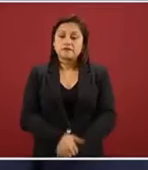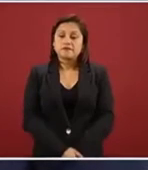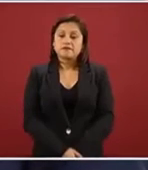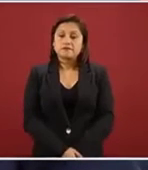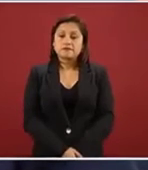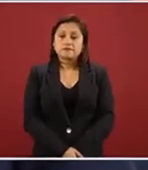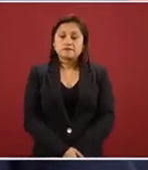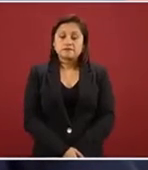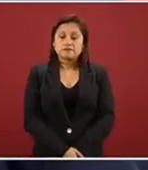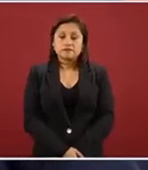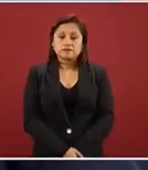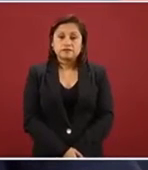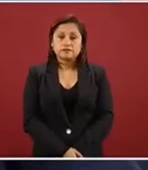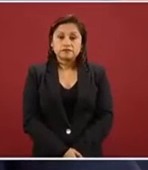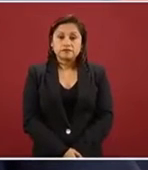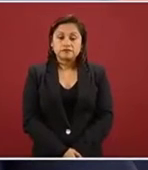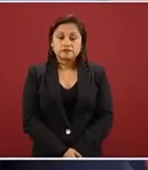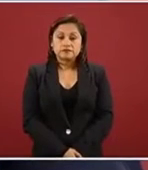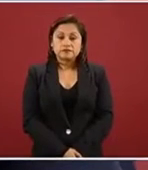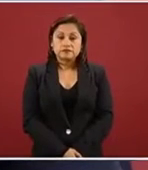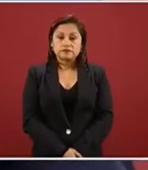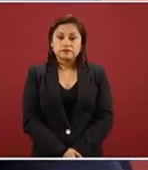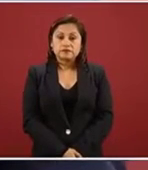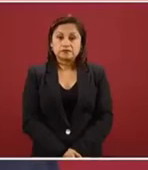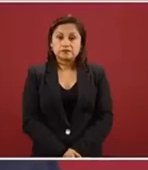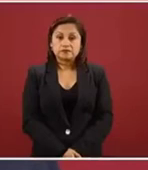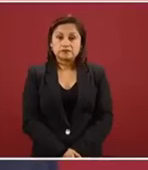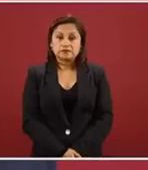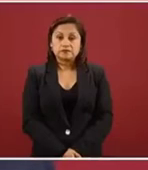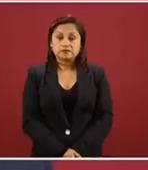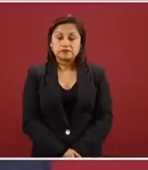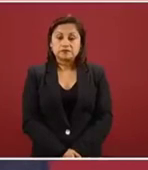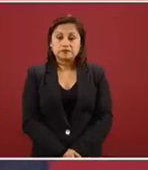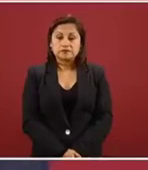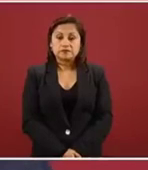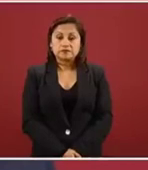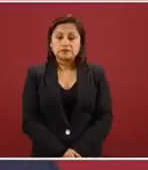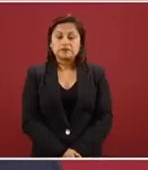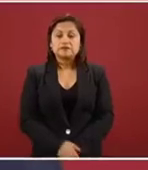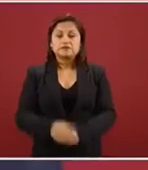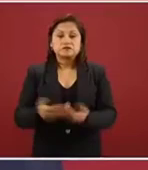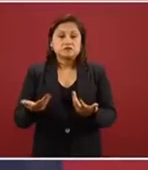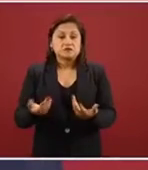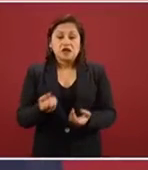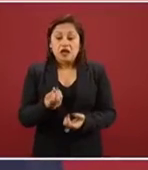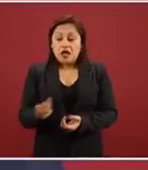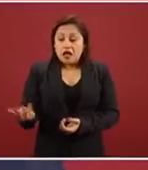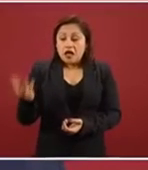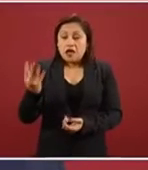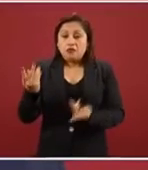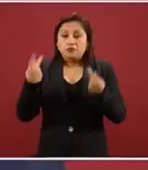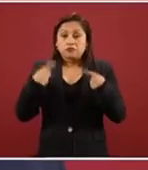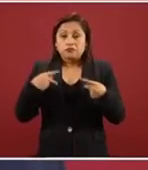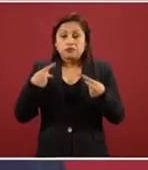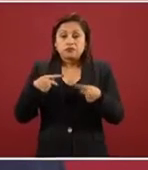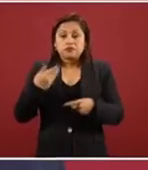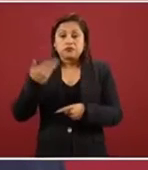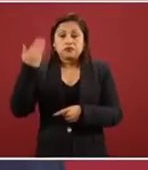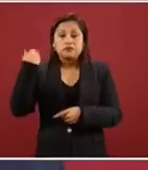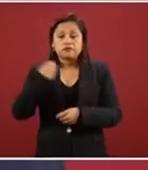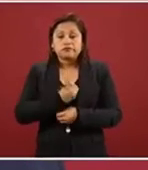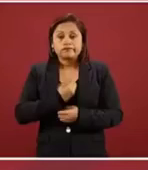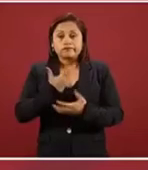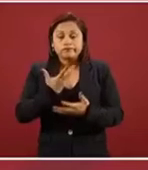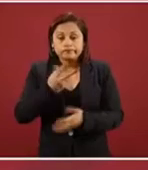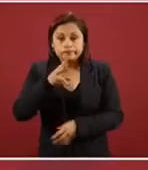afectar a quienes hablaban con la verdad o quienes